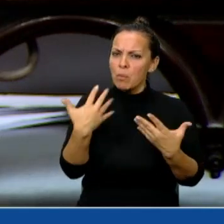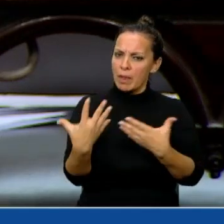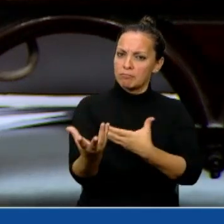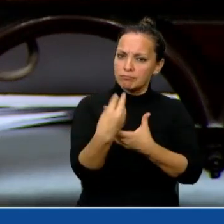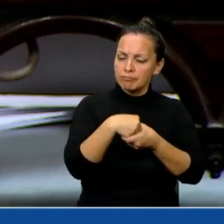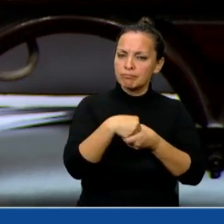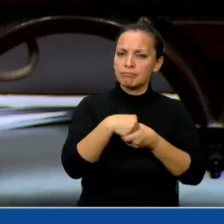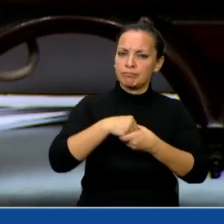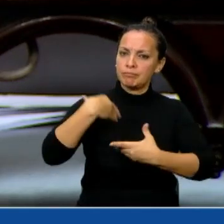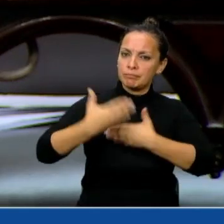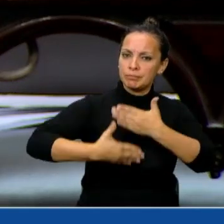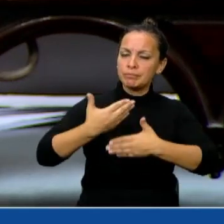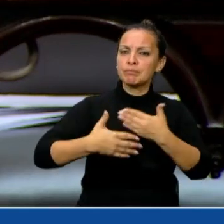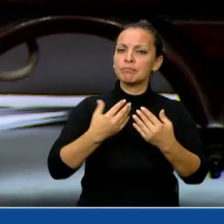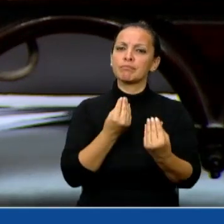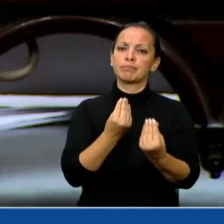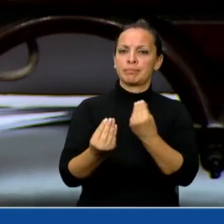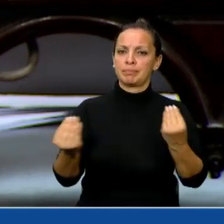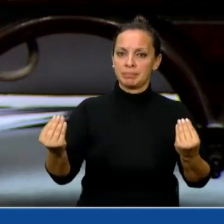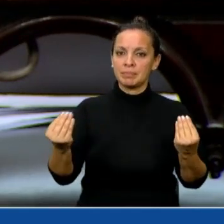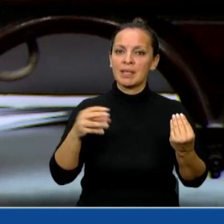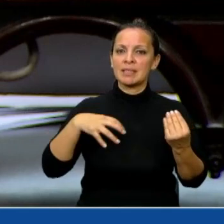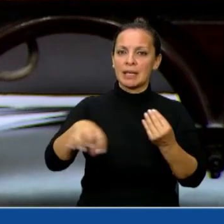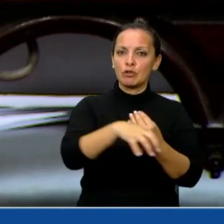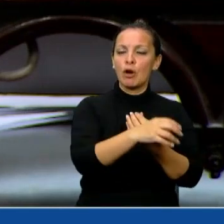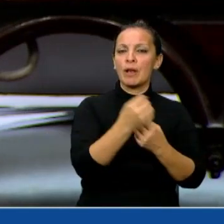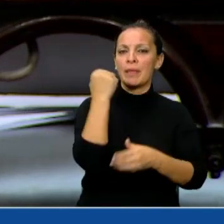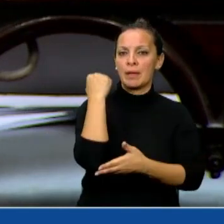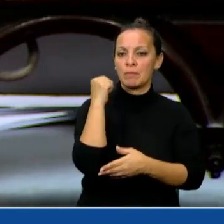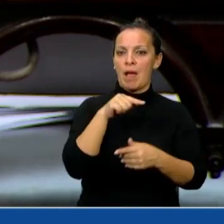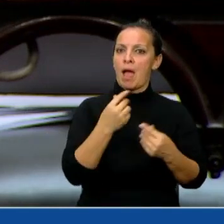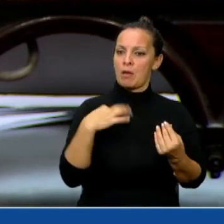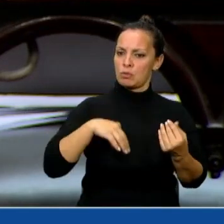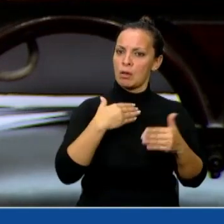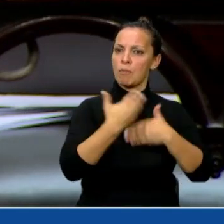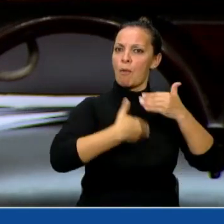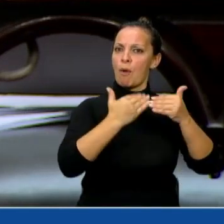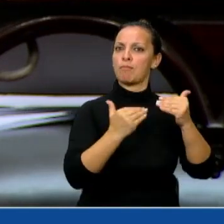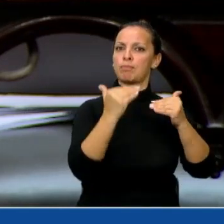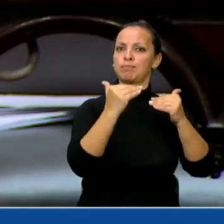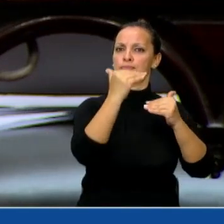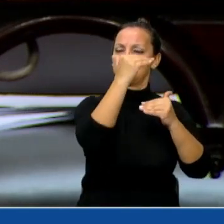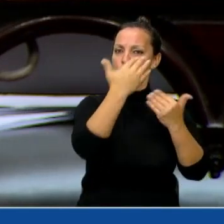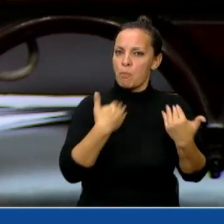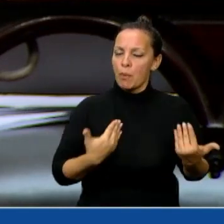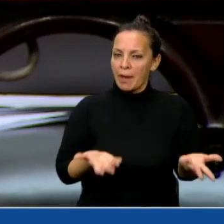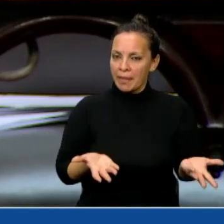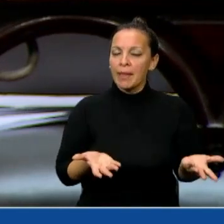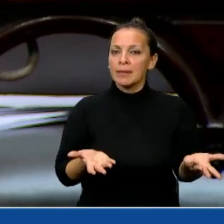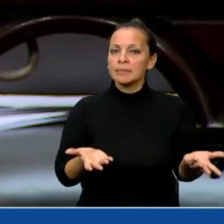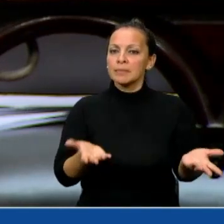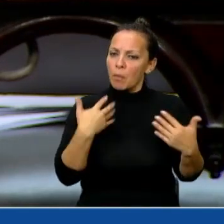insertarse en aquellos sectores de la economía de mejor remuneración y para que logremos